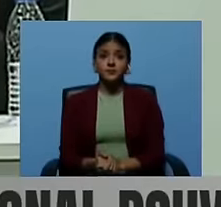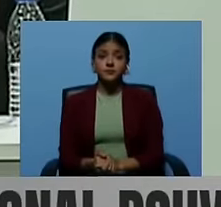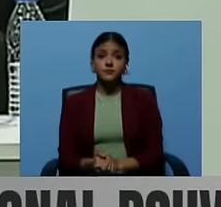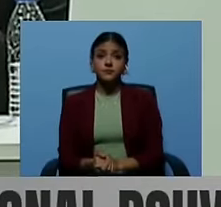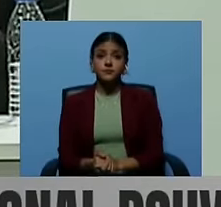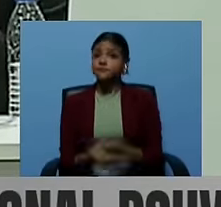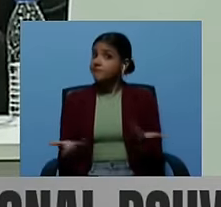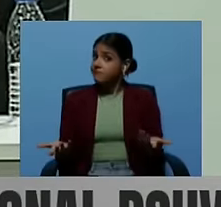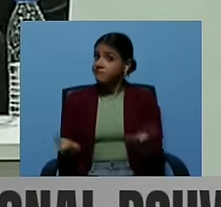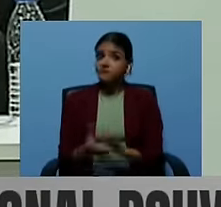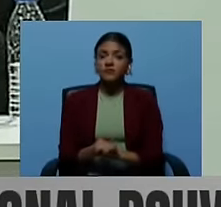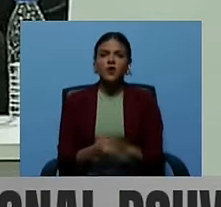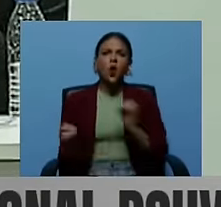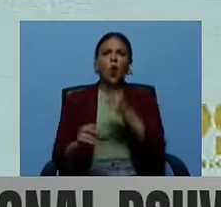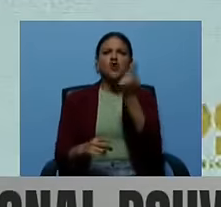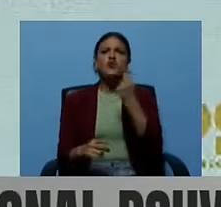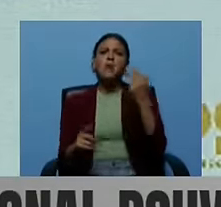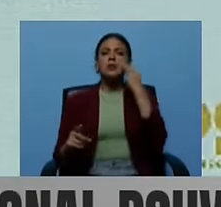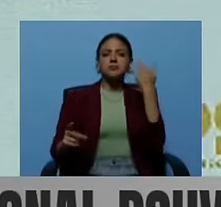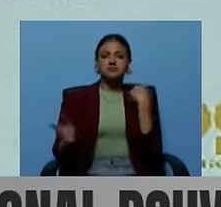O cuando van solo a pantallar